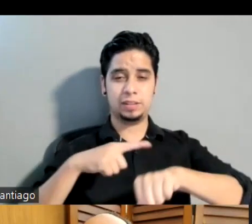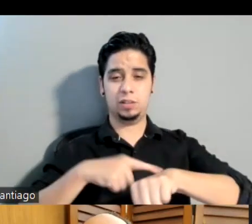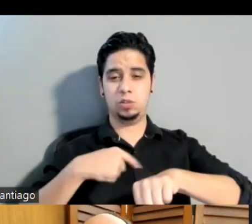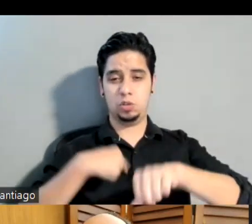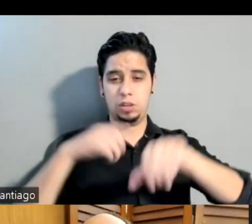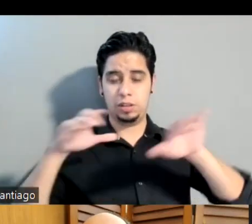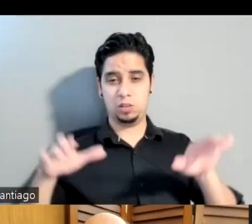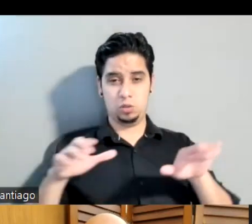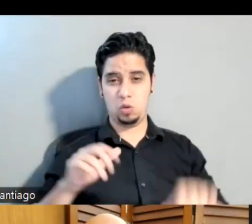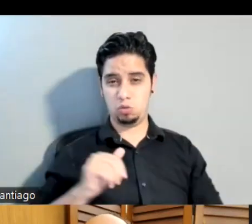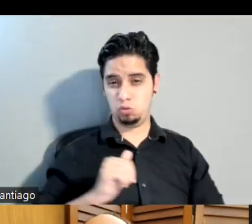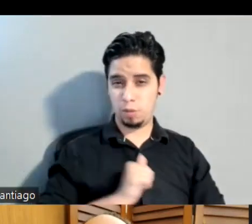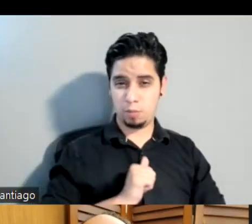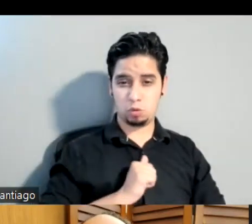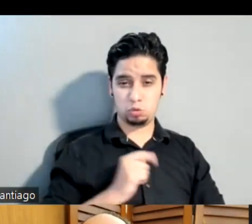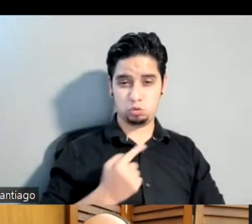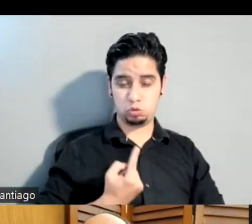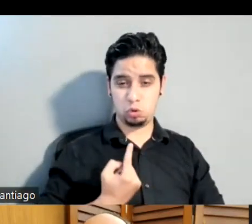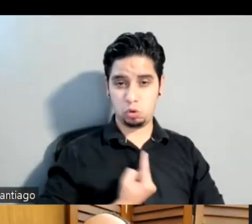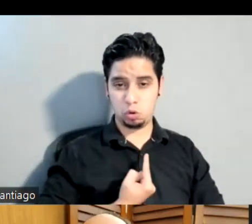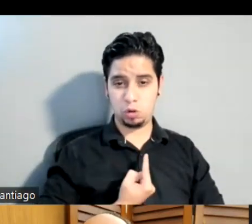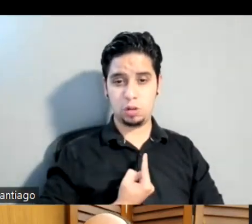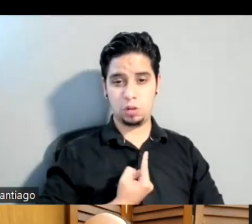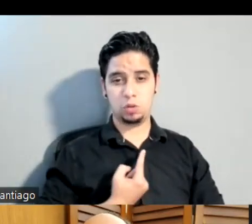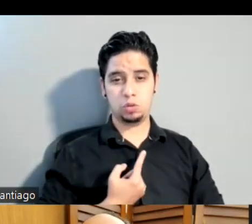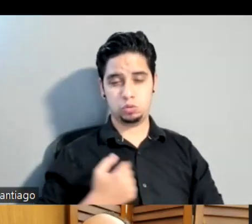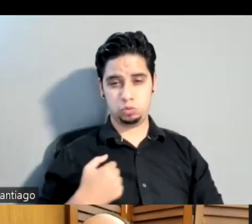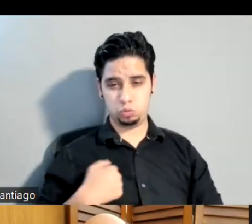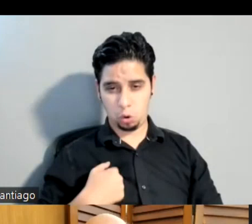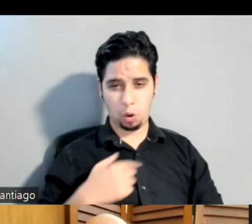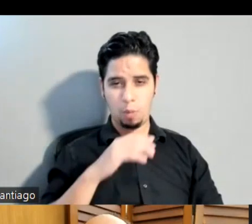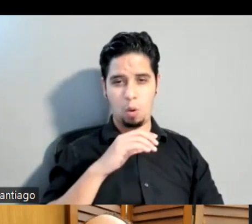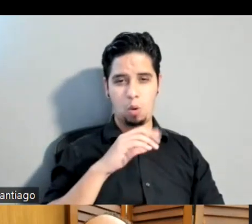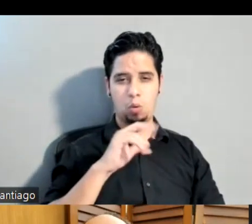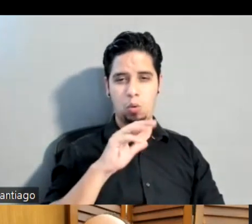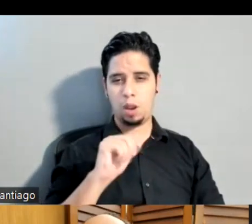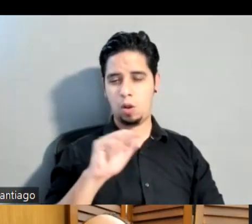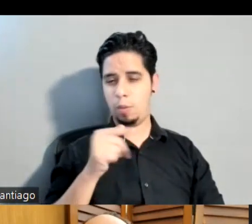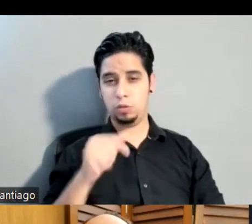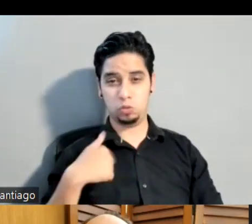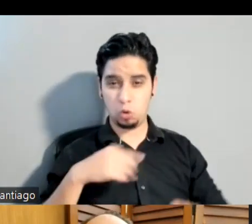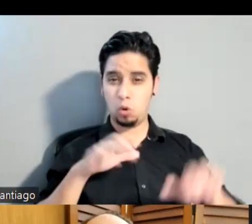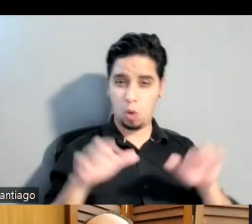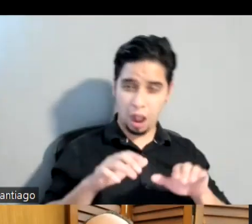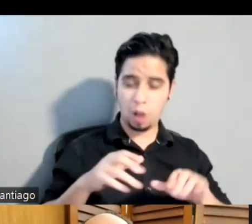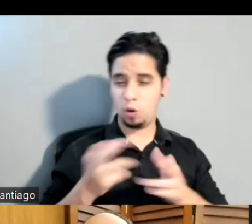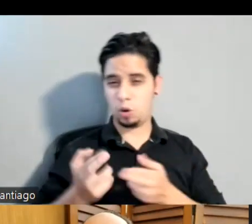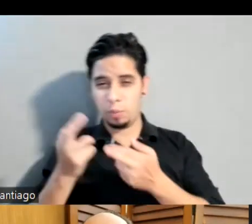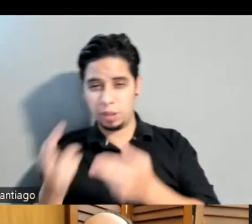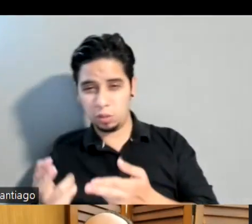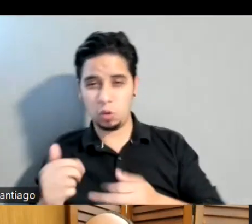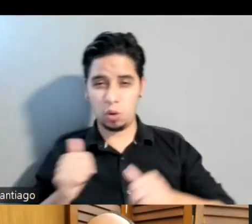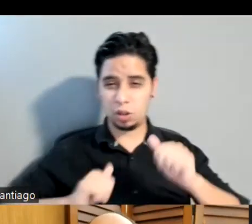solo y que lo estoy haciendo yo como Cuca Gómez. Yo lo hago, yo lo actúo, yo lo pongo, yo lo recomiendo, yo lo actúo. Yo busco